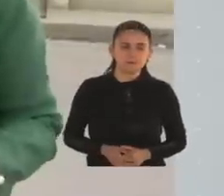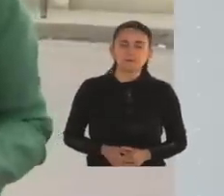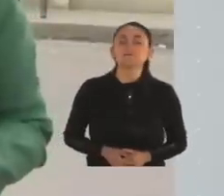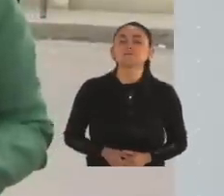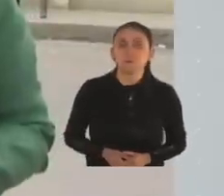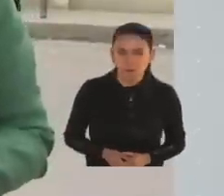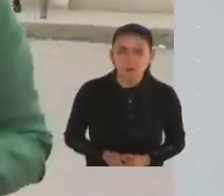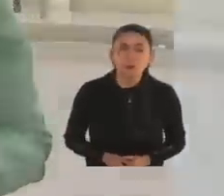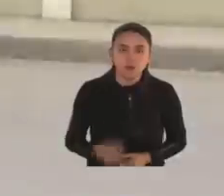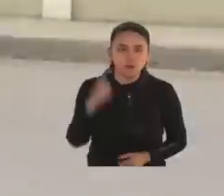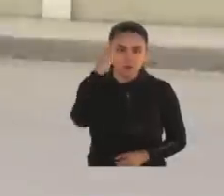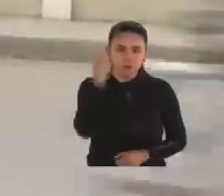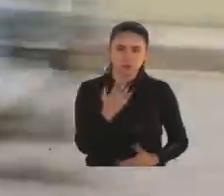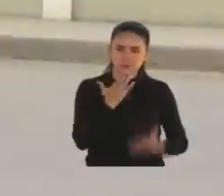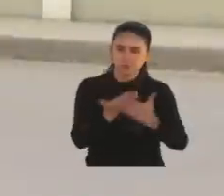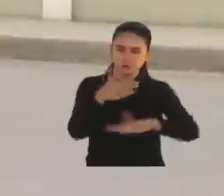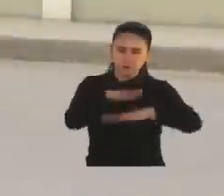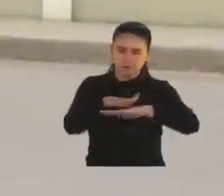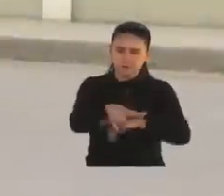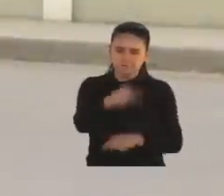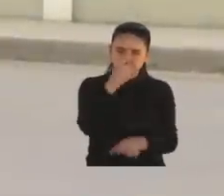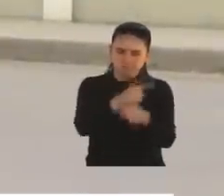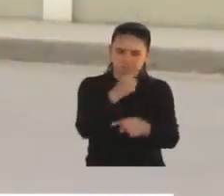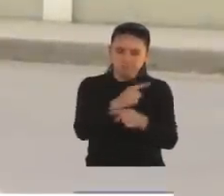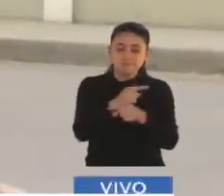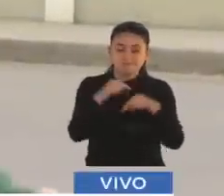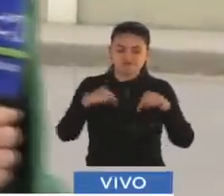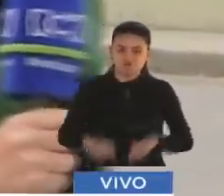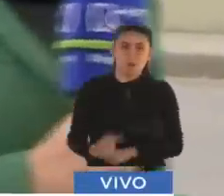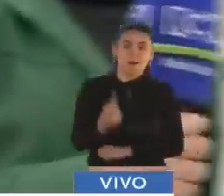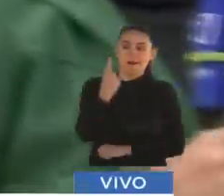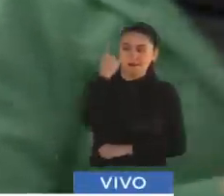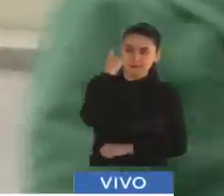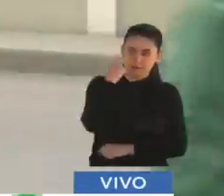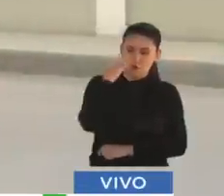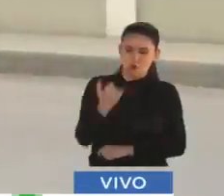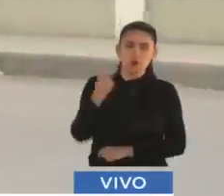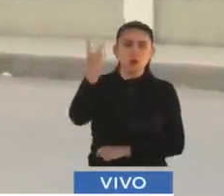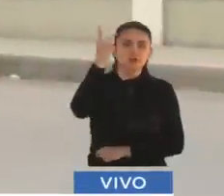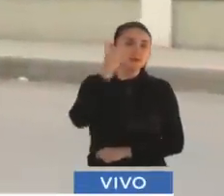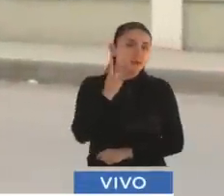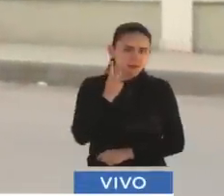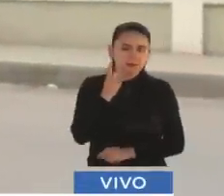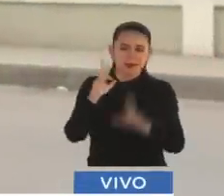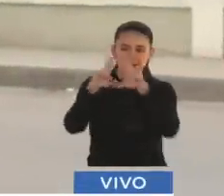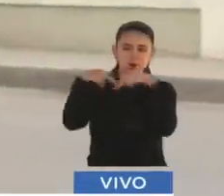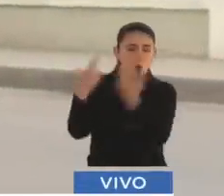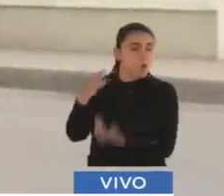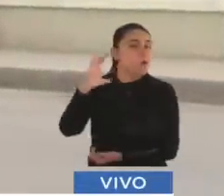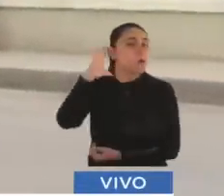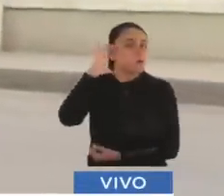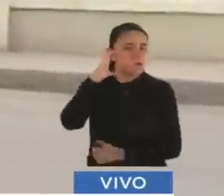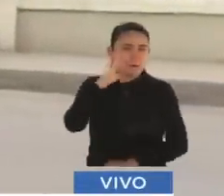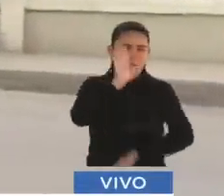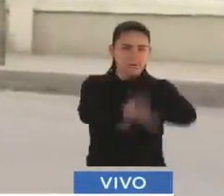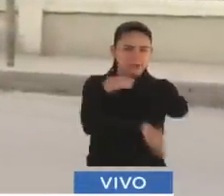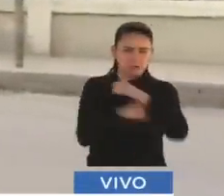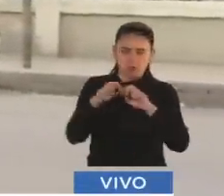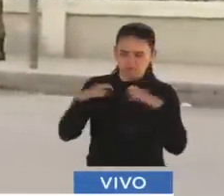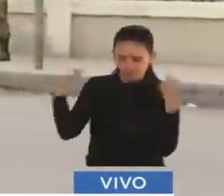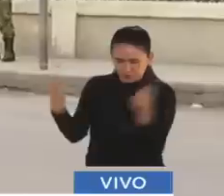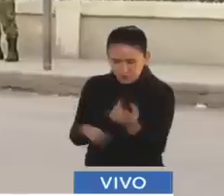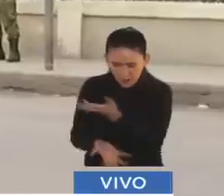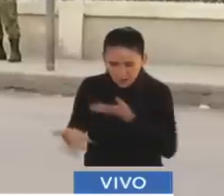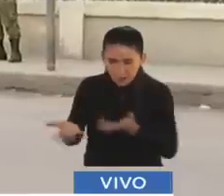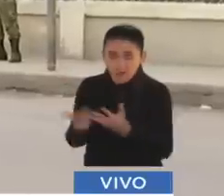Rosy, televidentes, muy buenas tardes. Así es, esta es la segunda jornada de esta reunión extraordinaria de ministros que es encabezada por el